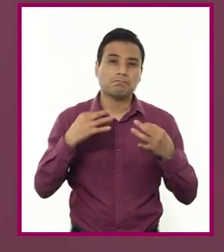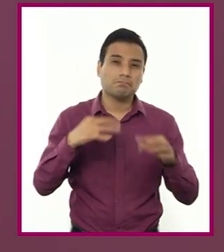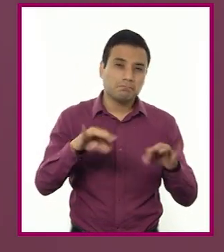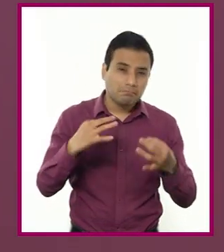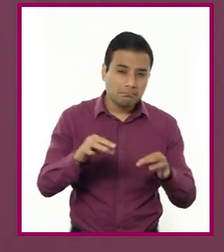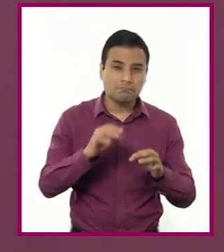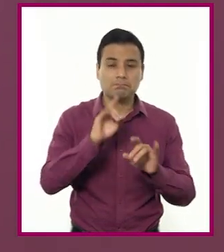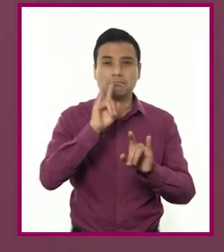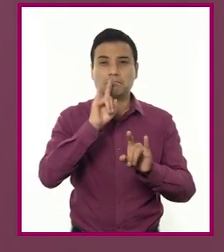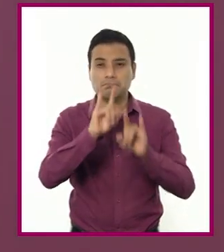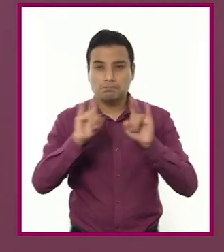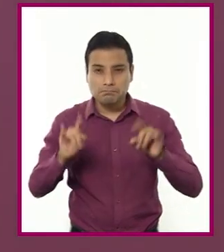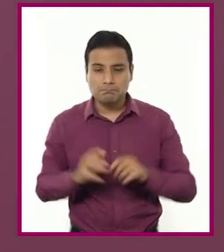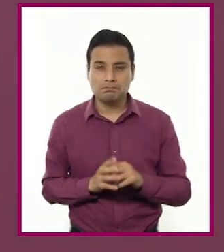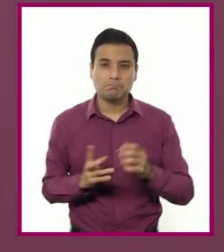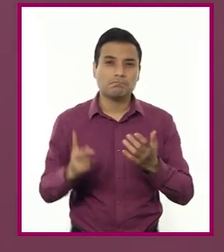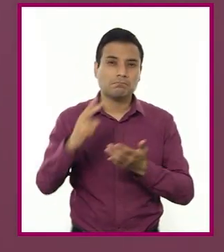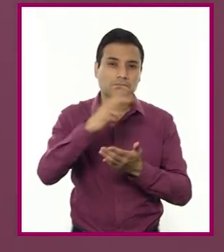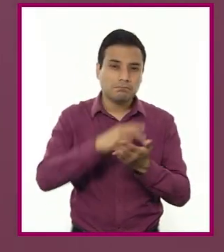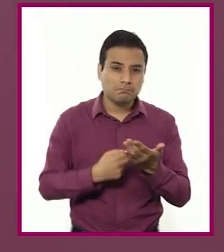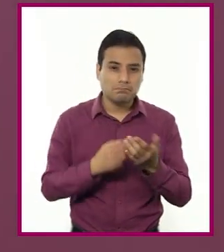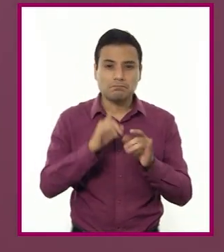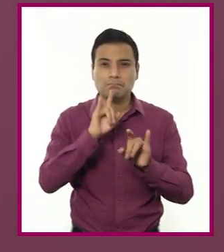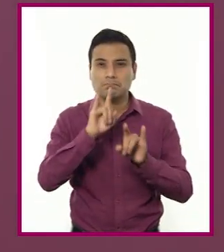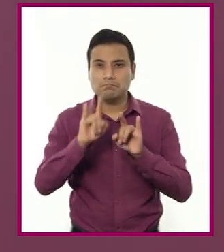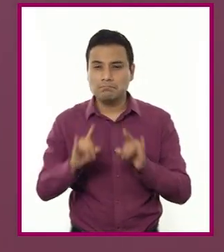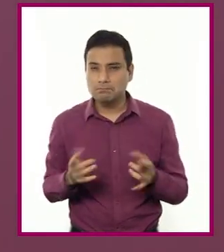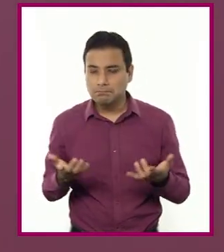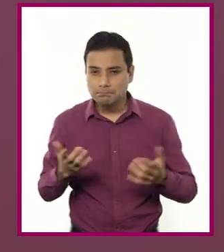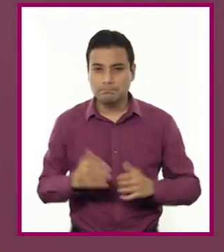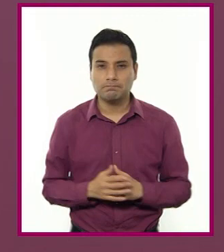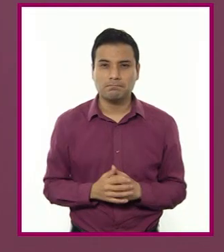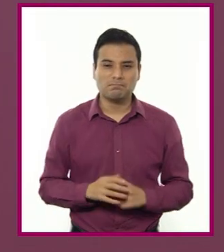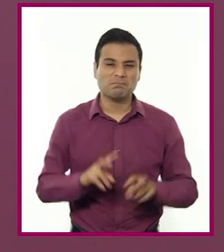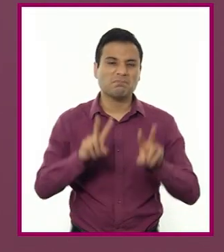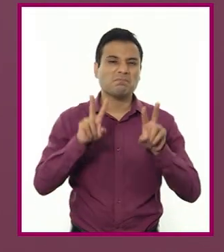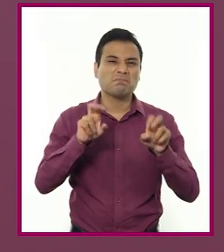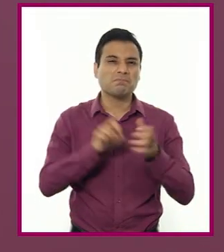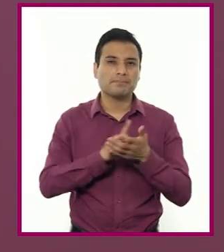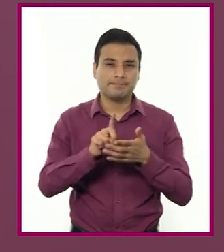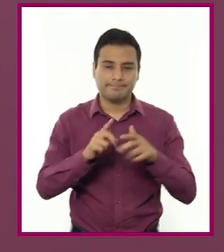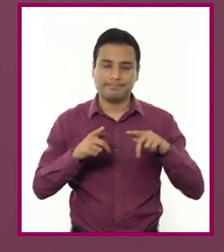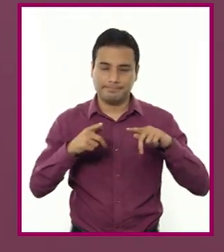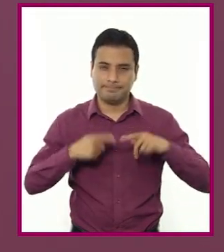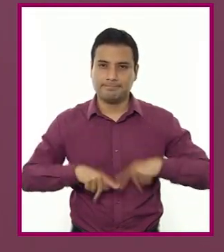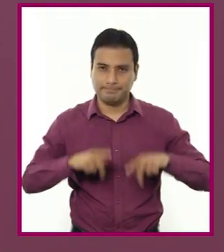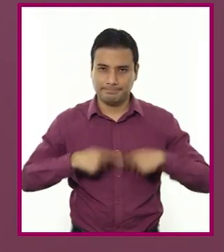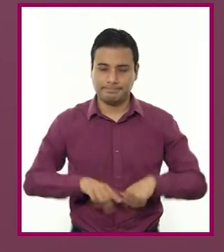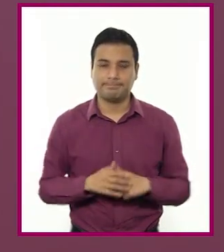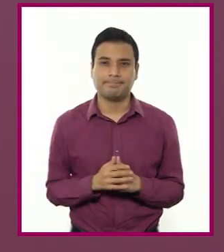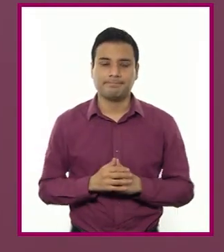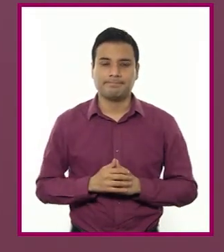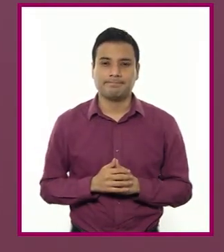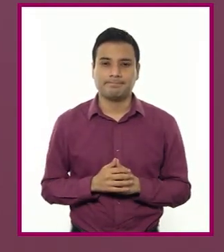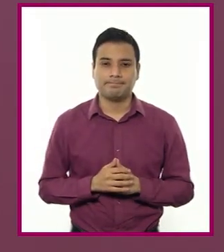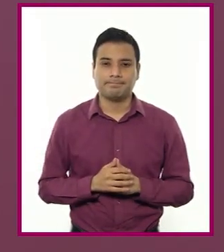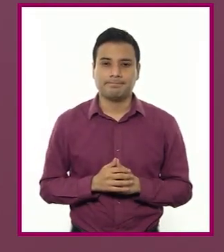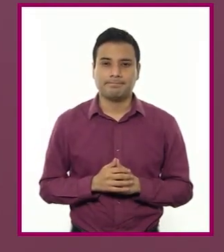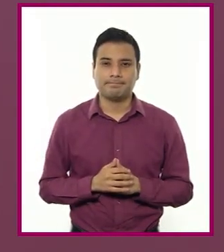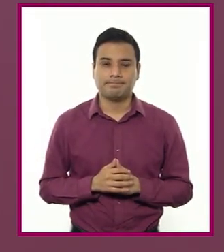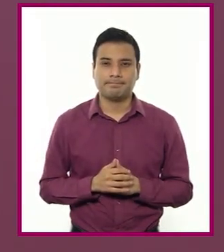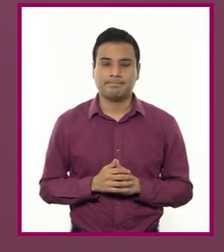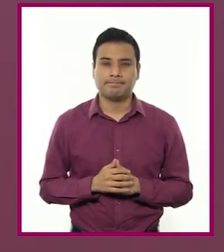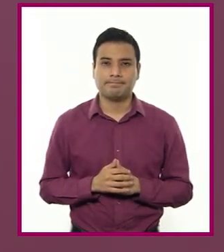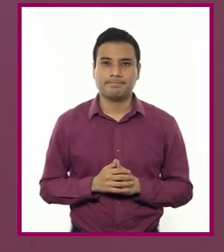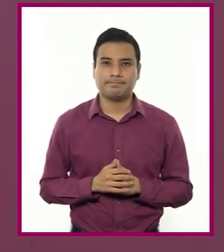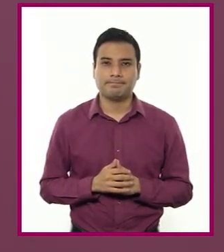también. Busquen recortes que tengan relación con los derechos de las personas, ya sea porque en la imagen